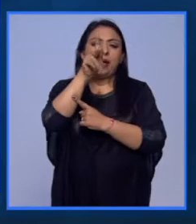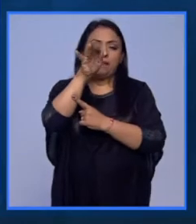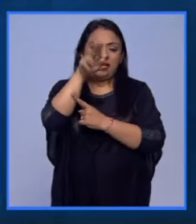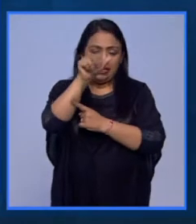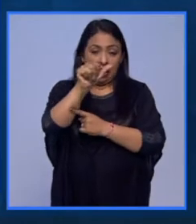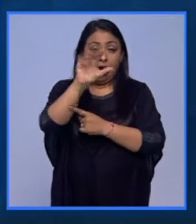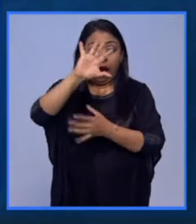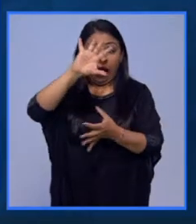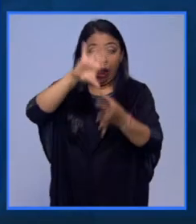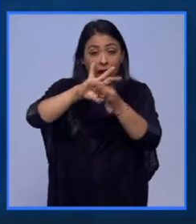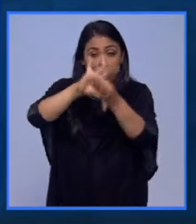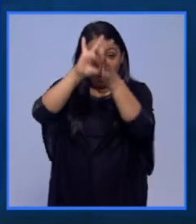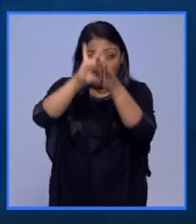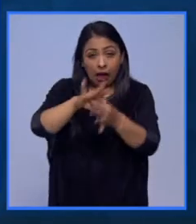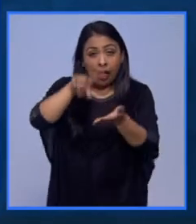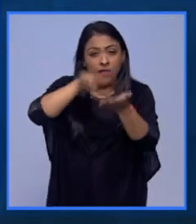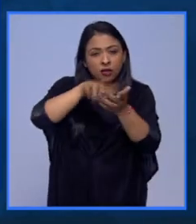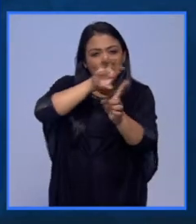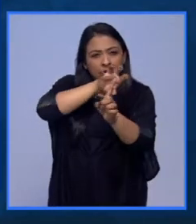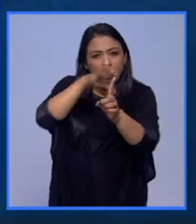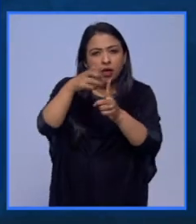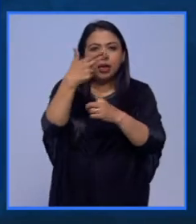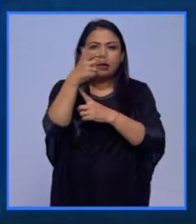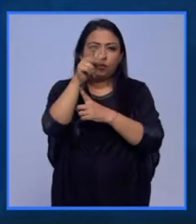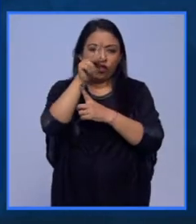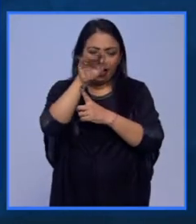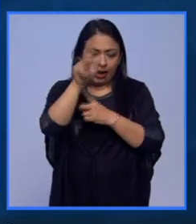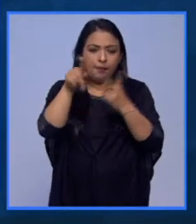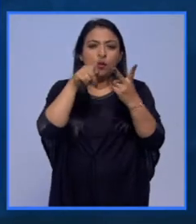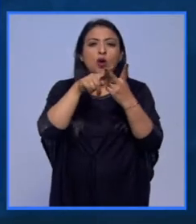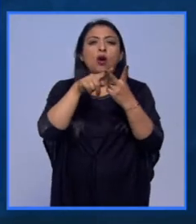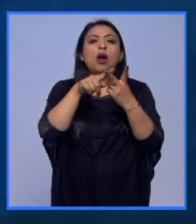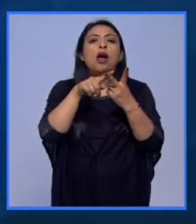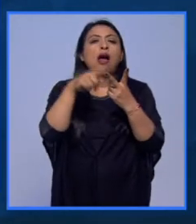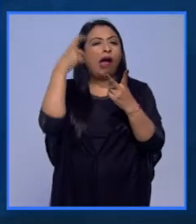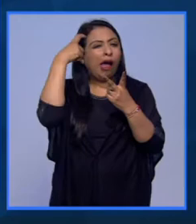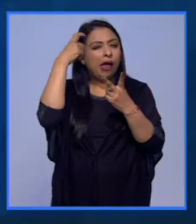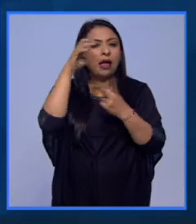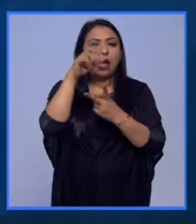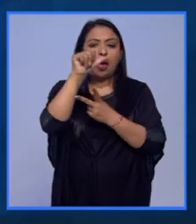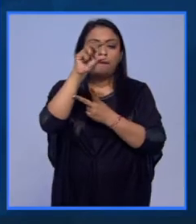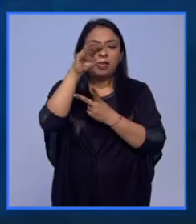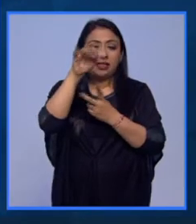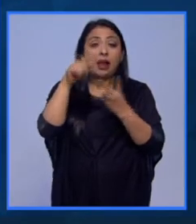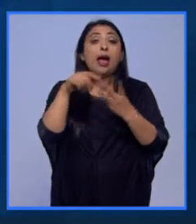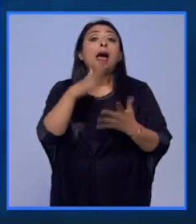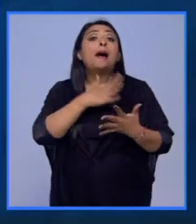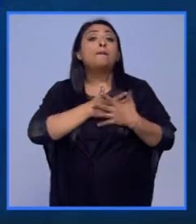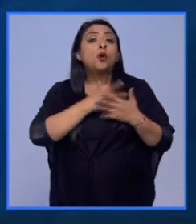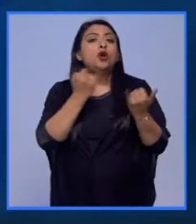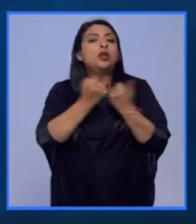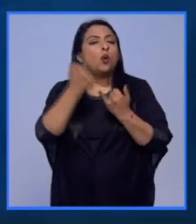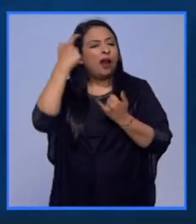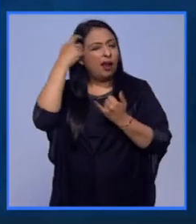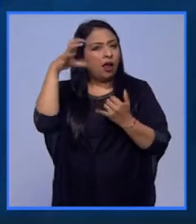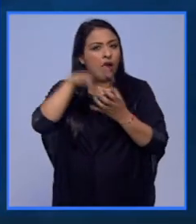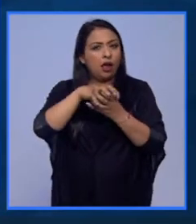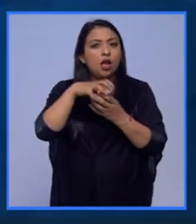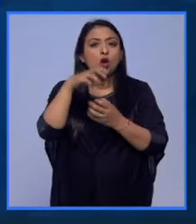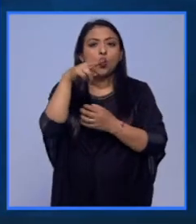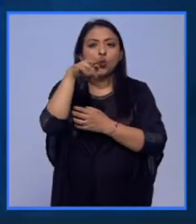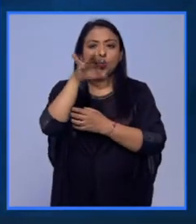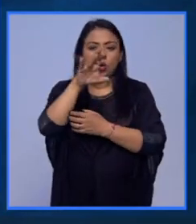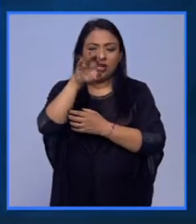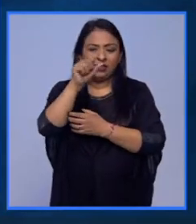de estructuras cerebrales incluye áreas como el hipotálamo y la amígdala cerebral. El amor también activa una zona llamada núcleo